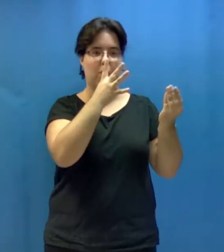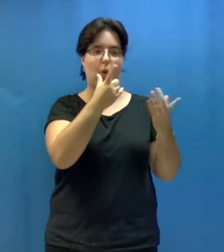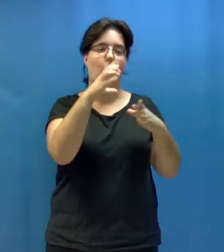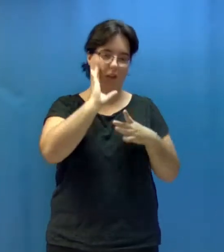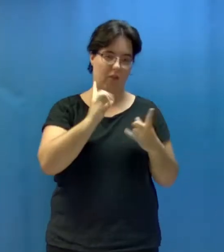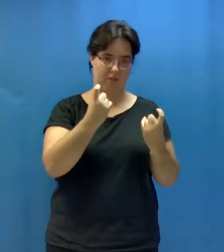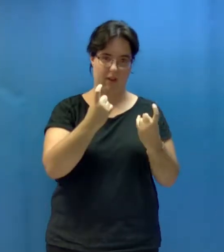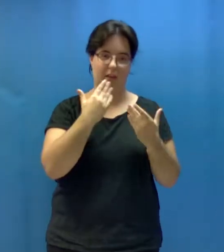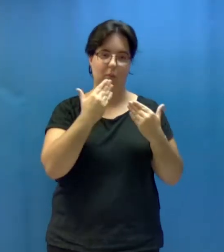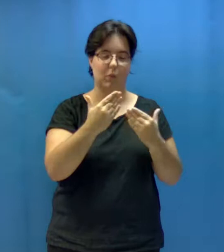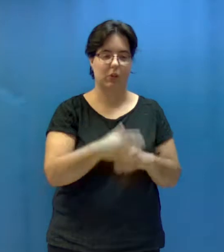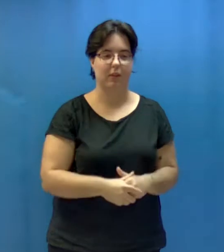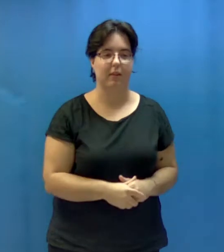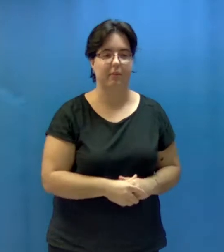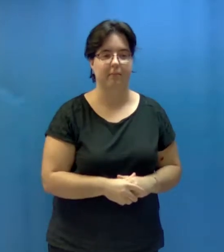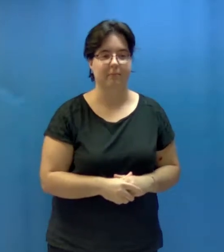gracias.